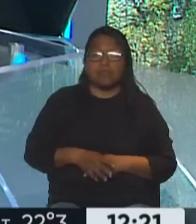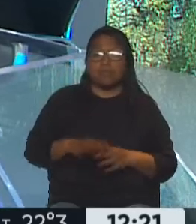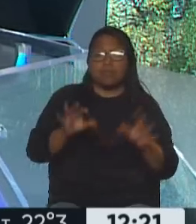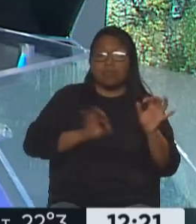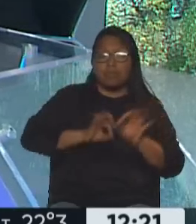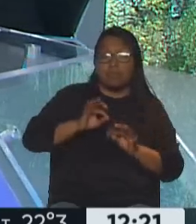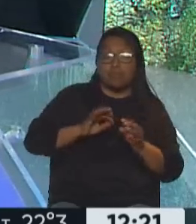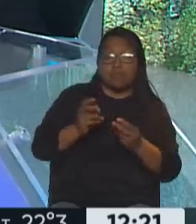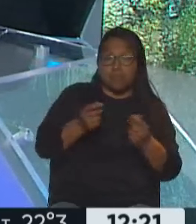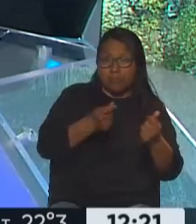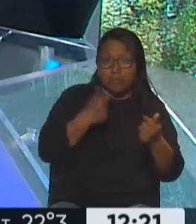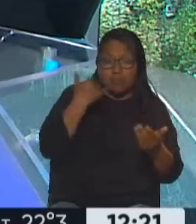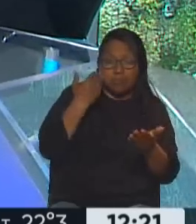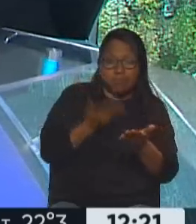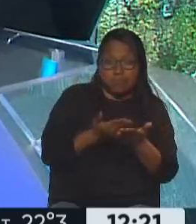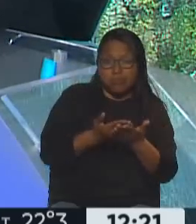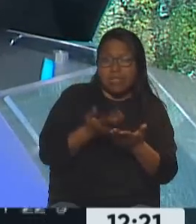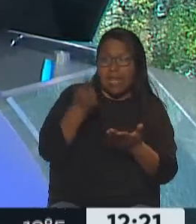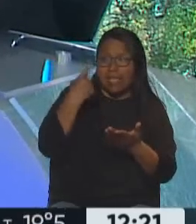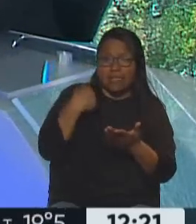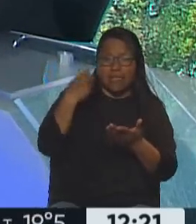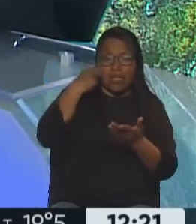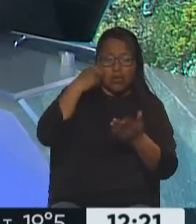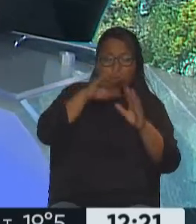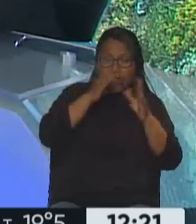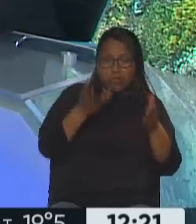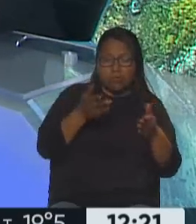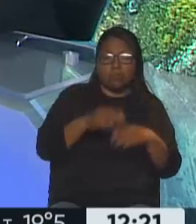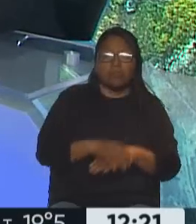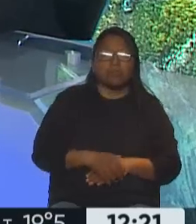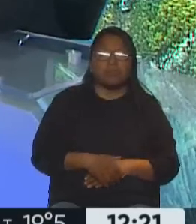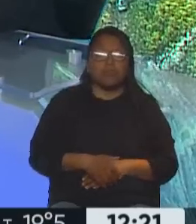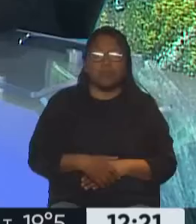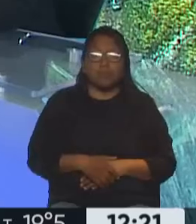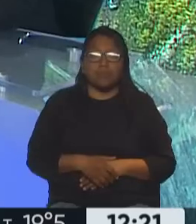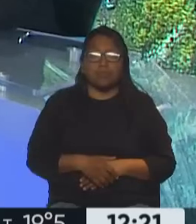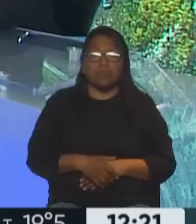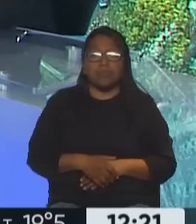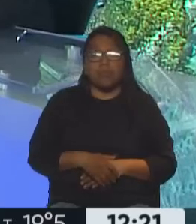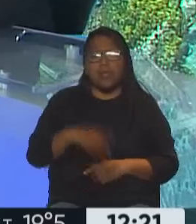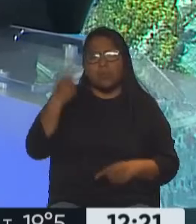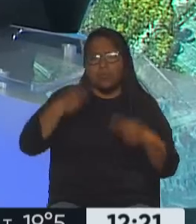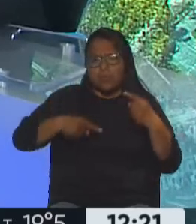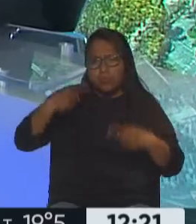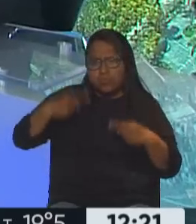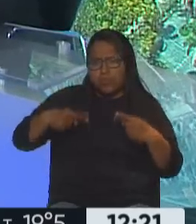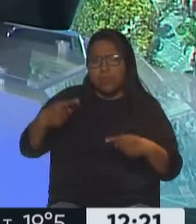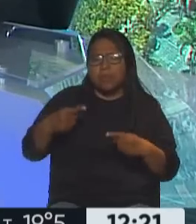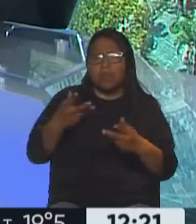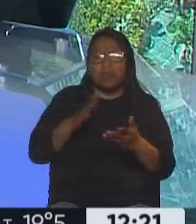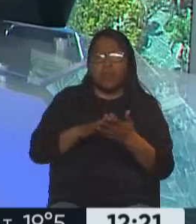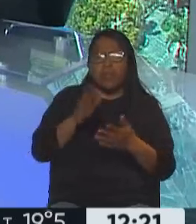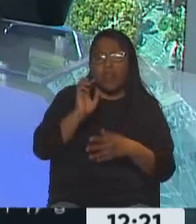presupuesto 2023, presentado ayer minutos antes de la medianoche en el Congreso de la Nación. A ver, hay muchas versiones sobre los diferentes dólares.